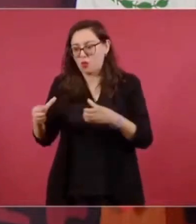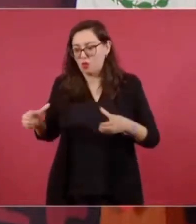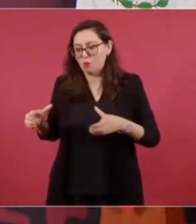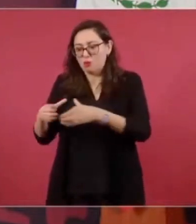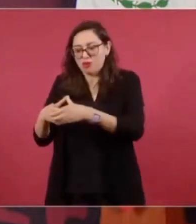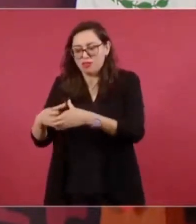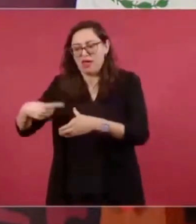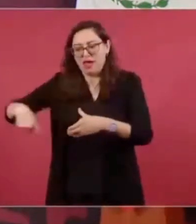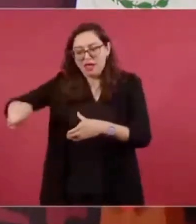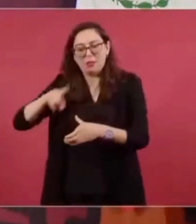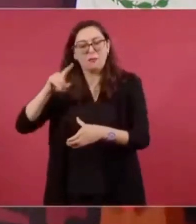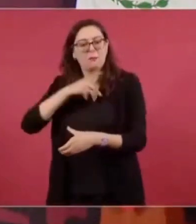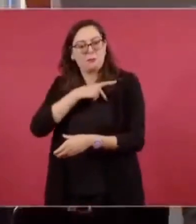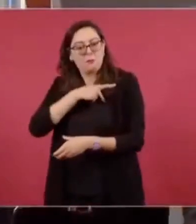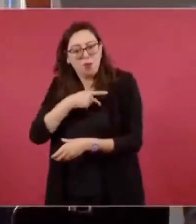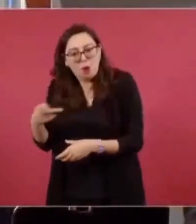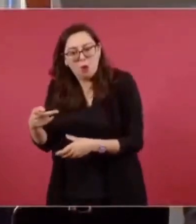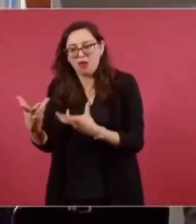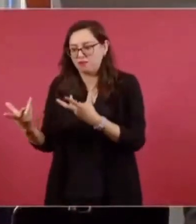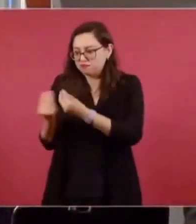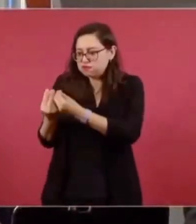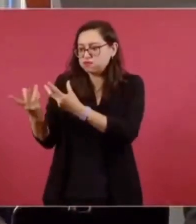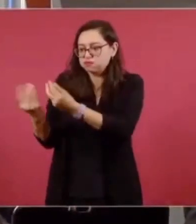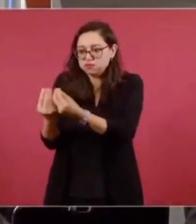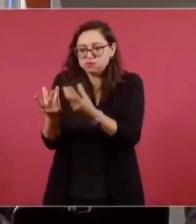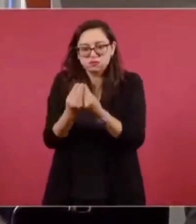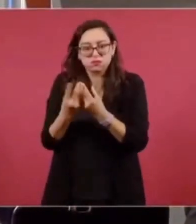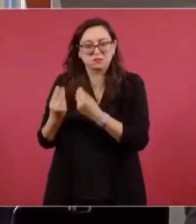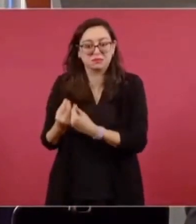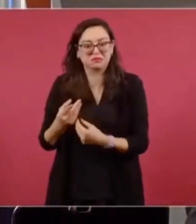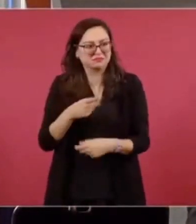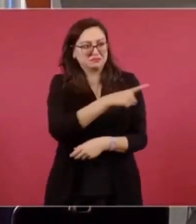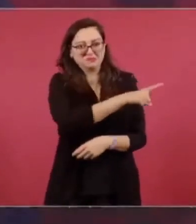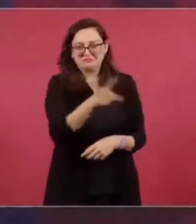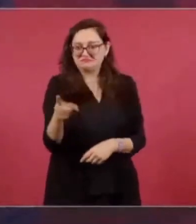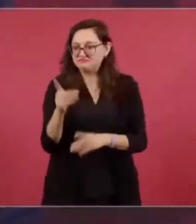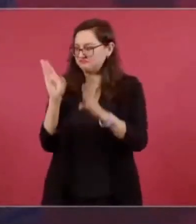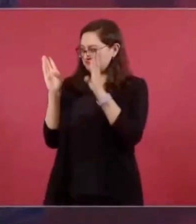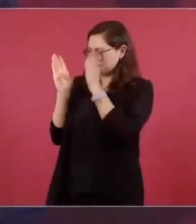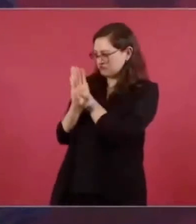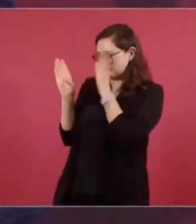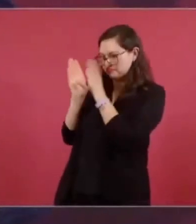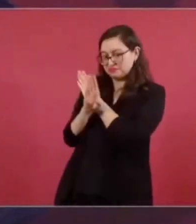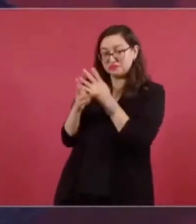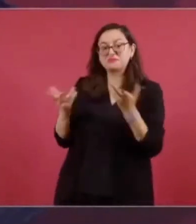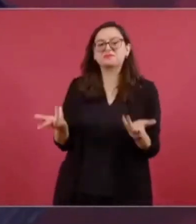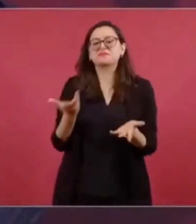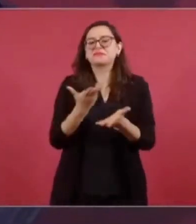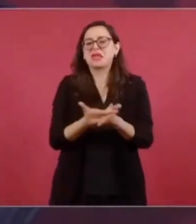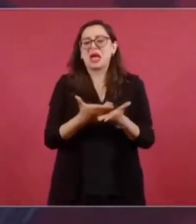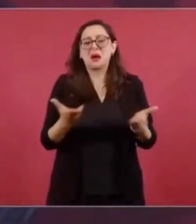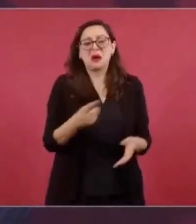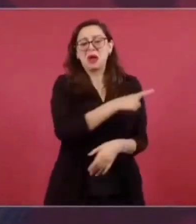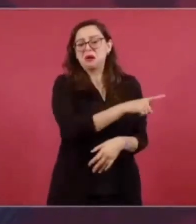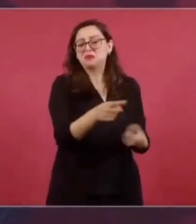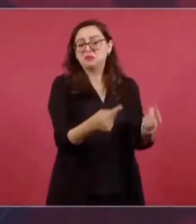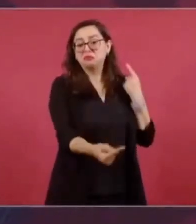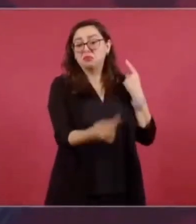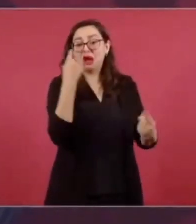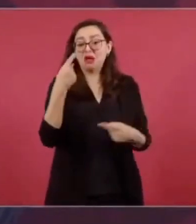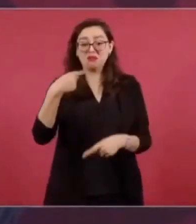Por lo mismo, imagínense ahora que digan que soy comunista, populista.